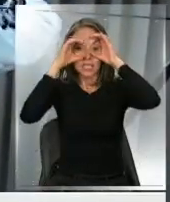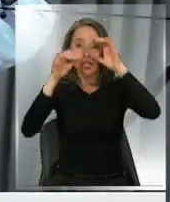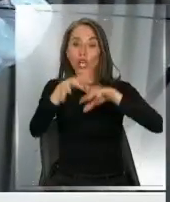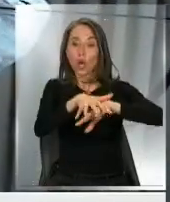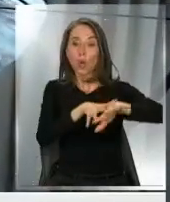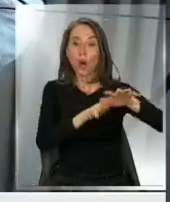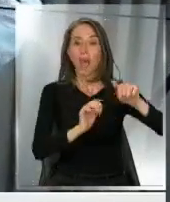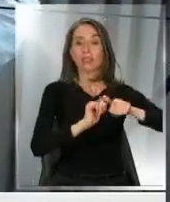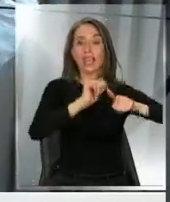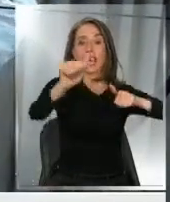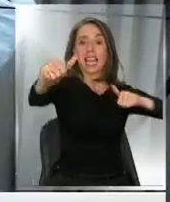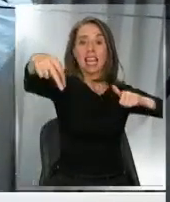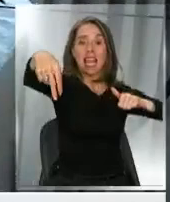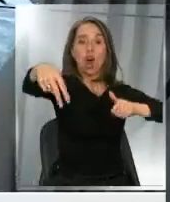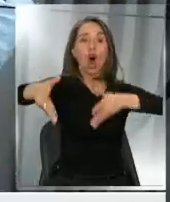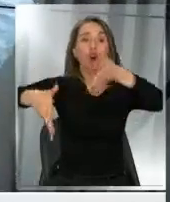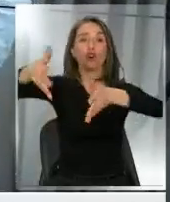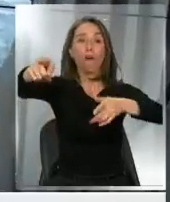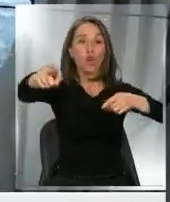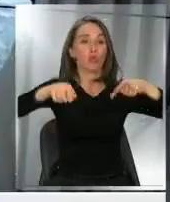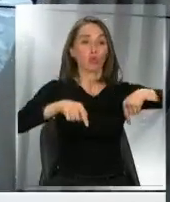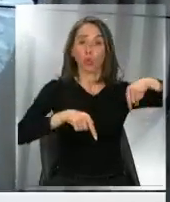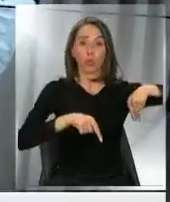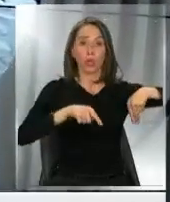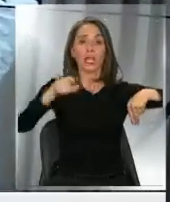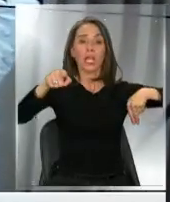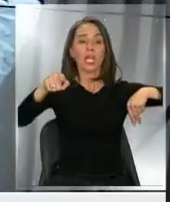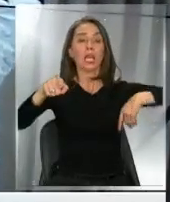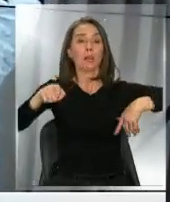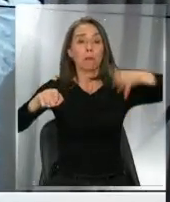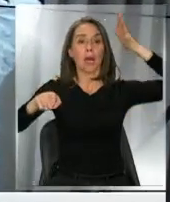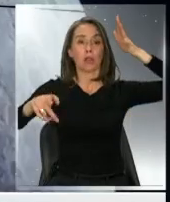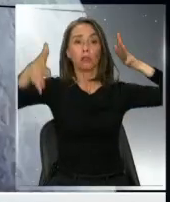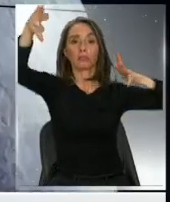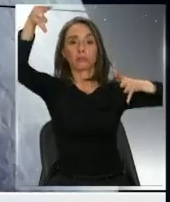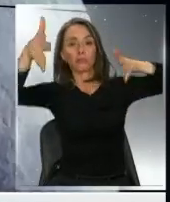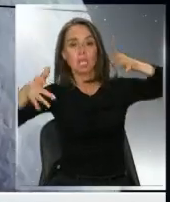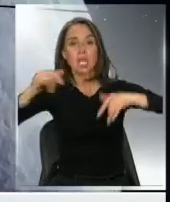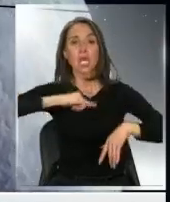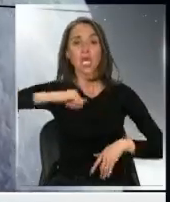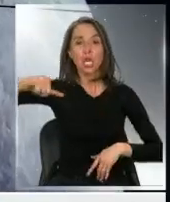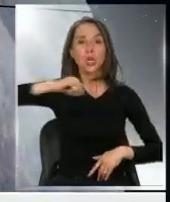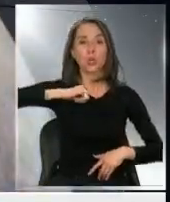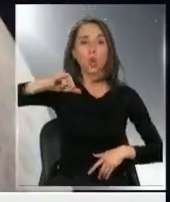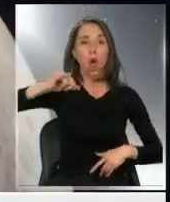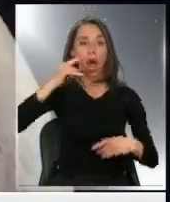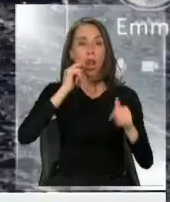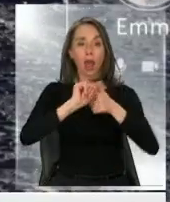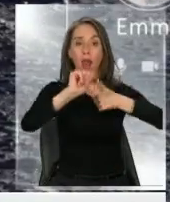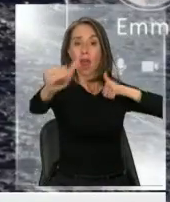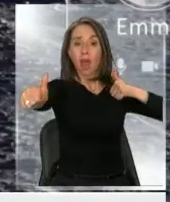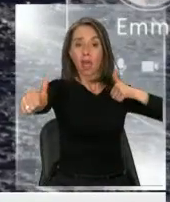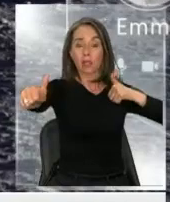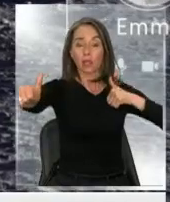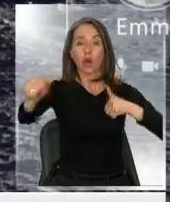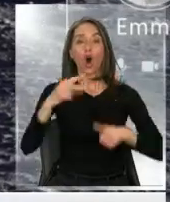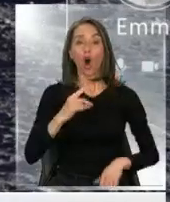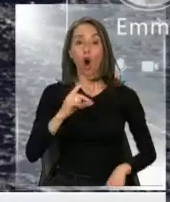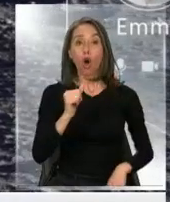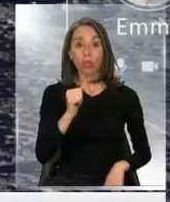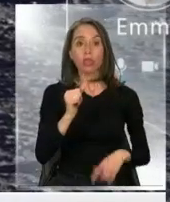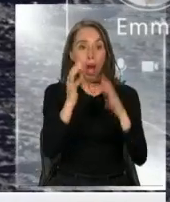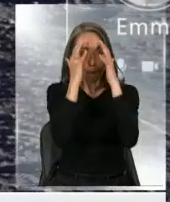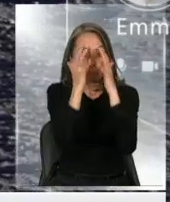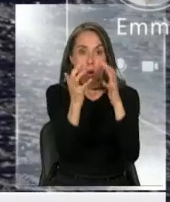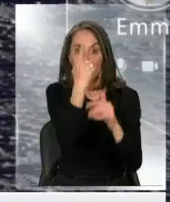a cientos de kilómetros de distancia hace exactamente lo que está haciendo este hombre en la otra imagen. Se lo tomaron muy en serio y es parte